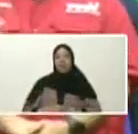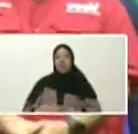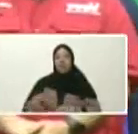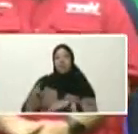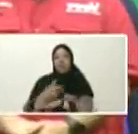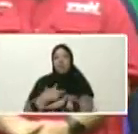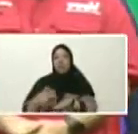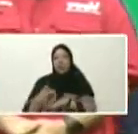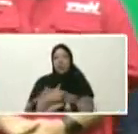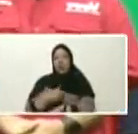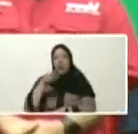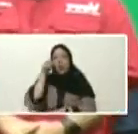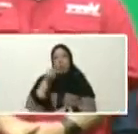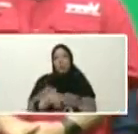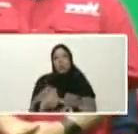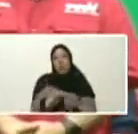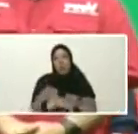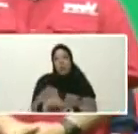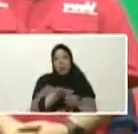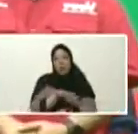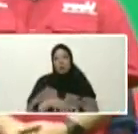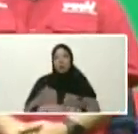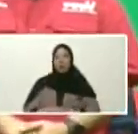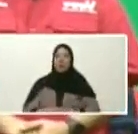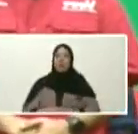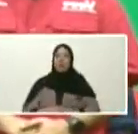Autogobierno popular.